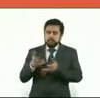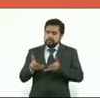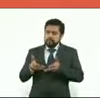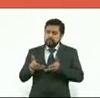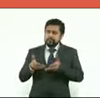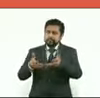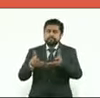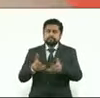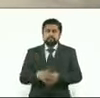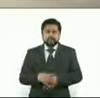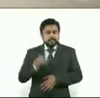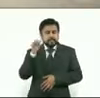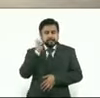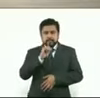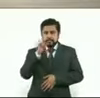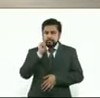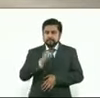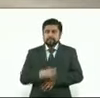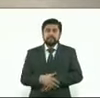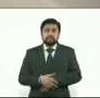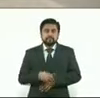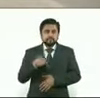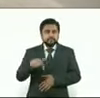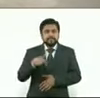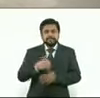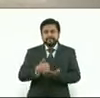tomas espectaculares en esta